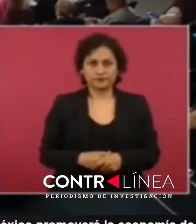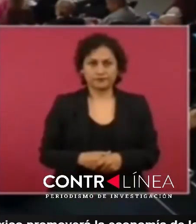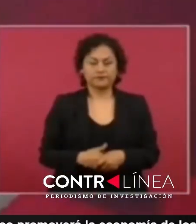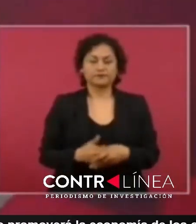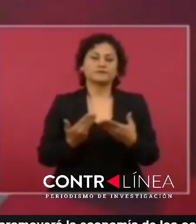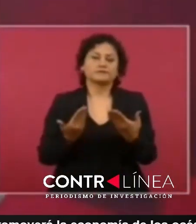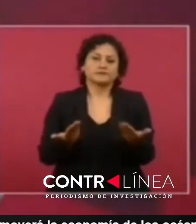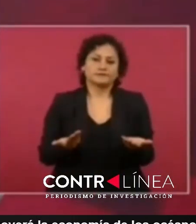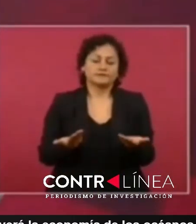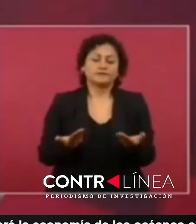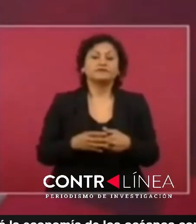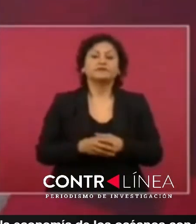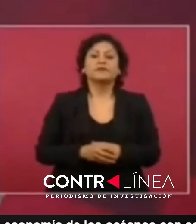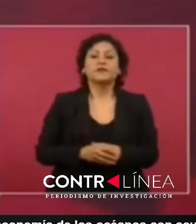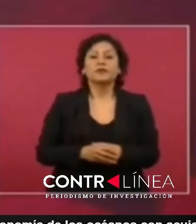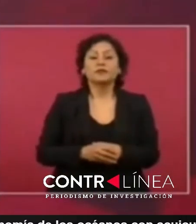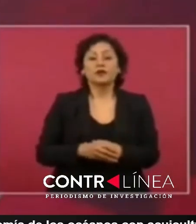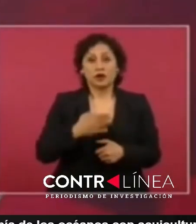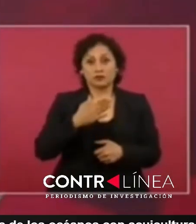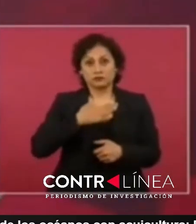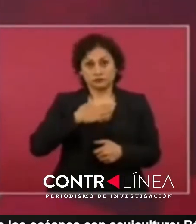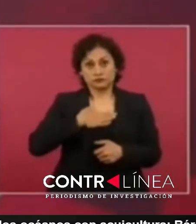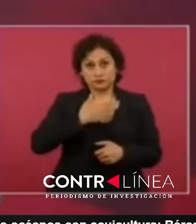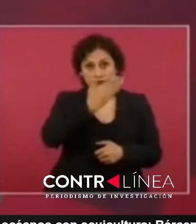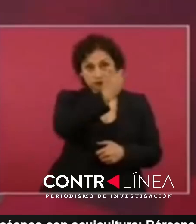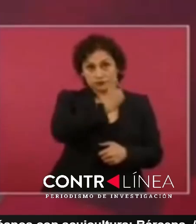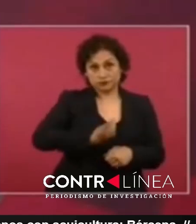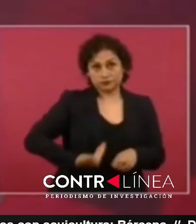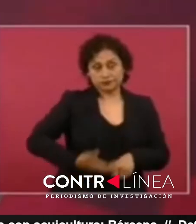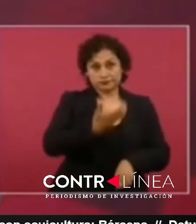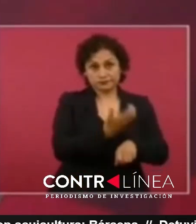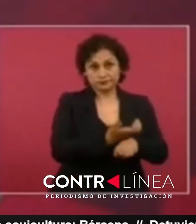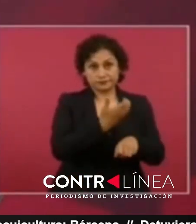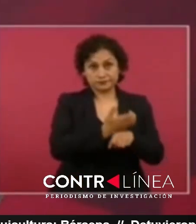el gobierno del presidente Biden es muy buena.